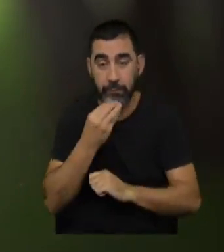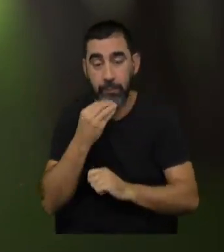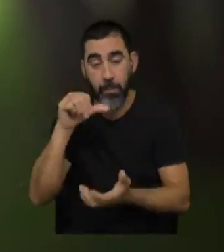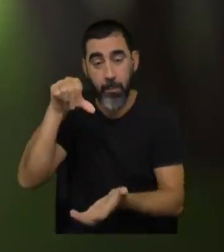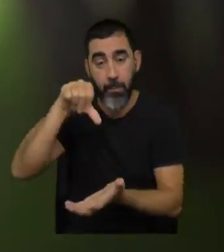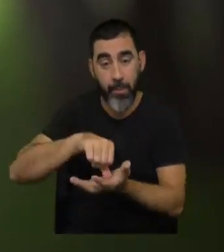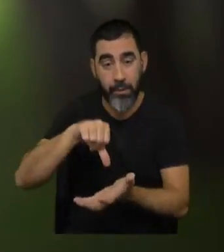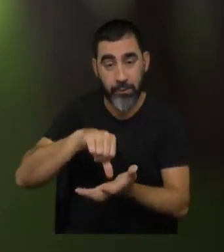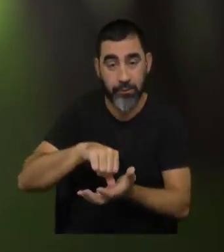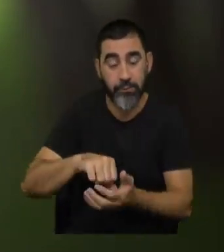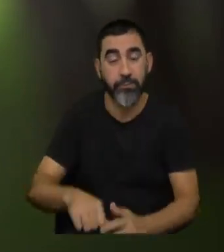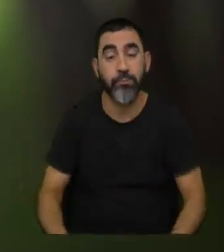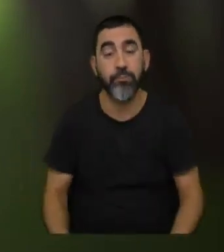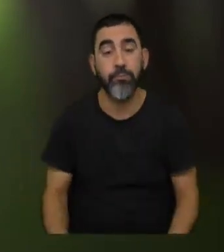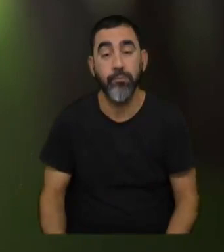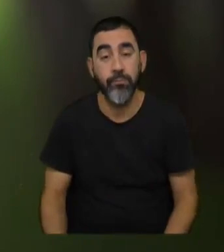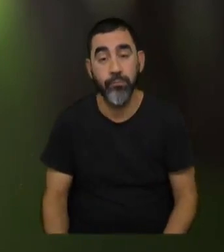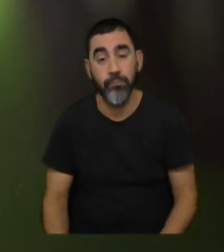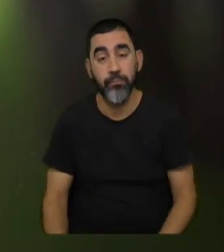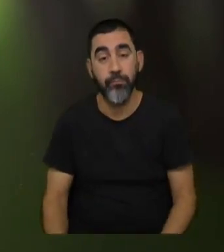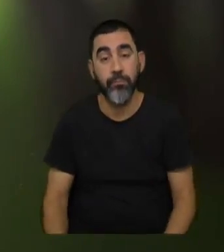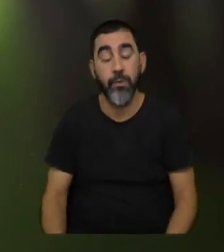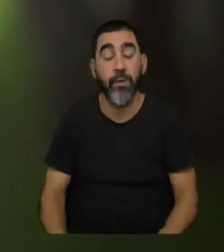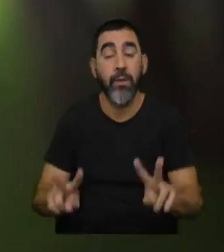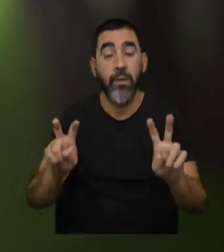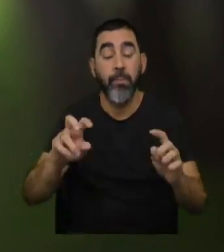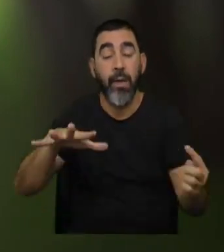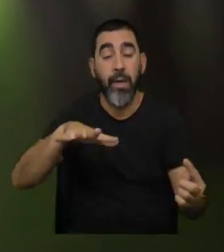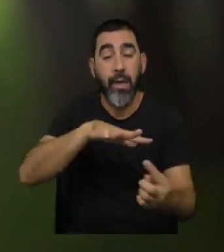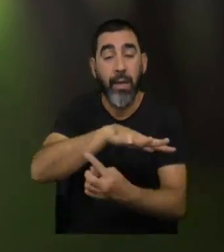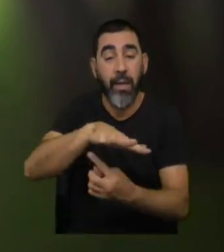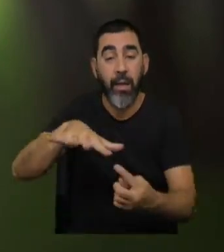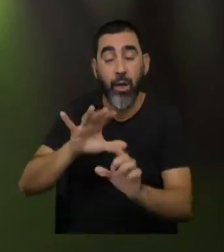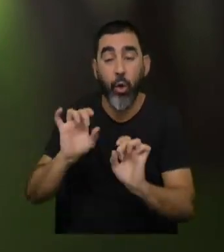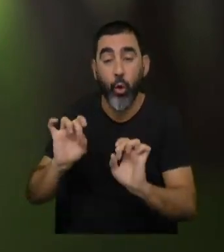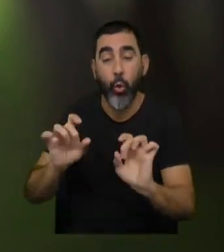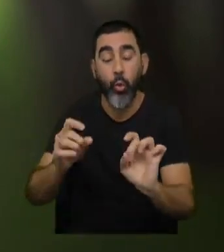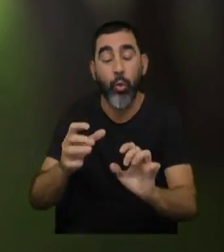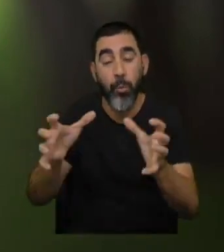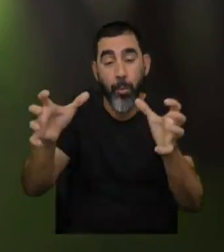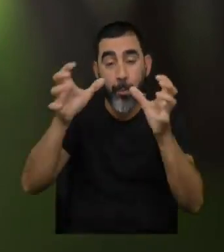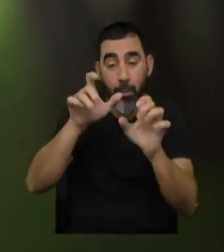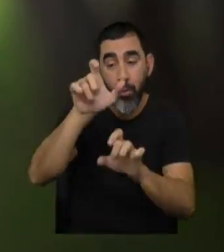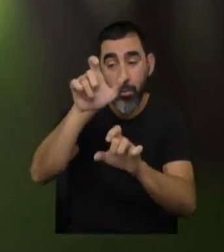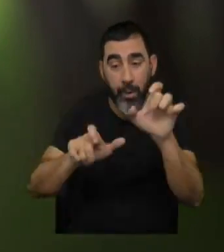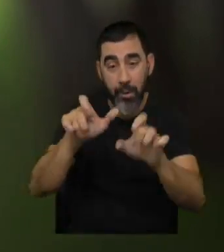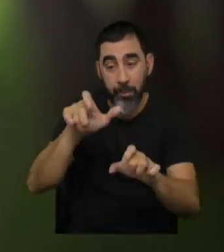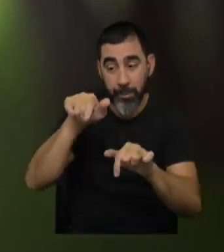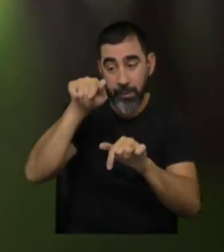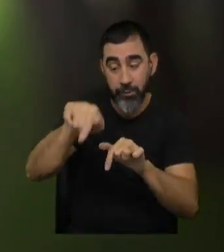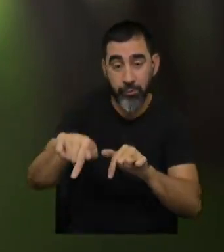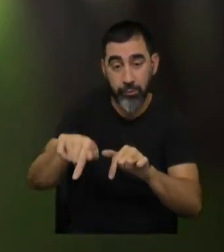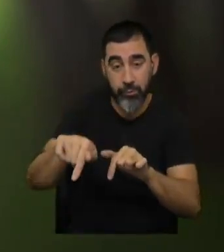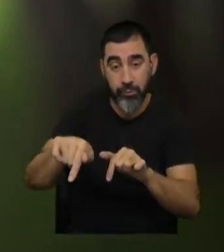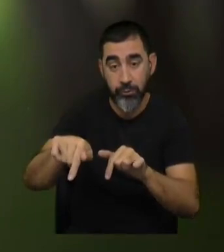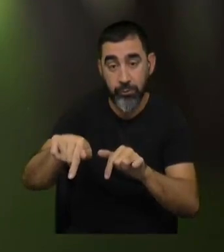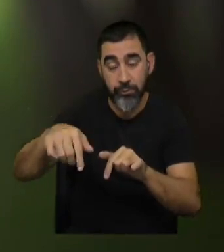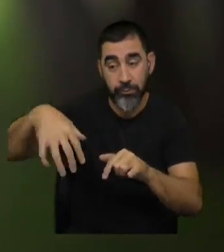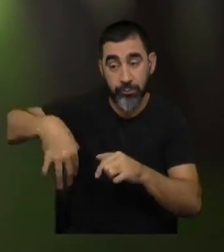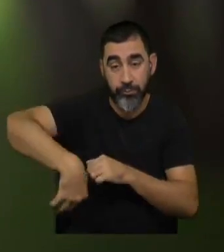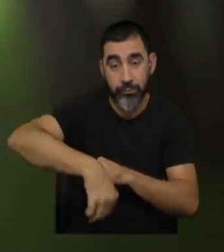país. Después, a nivel ecológico, existen riesgos tanto para las poblaciones que son objeto del